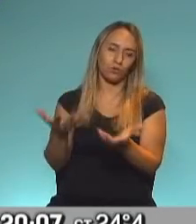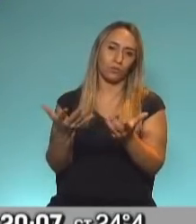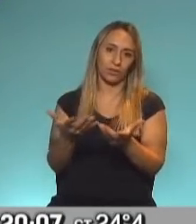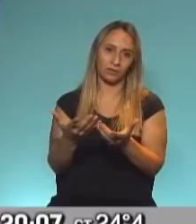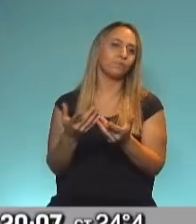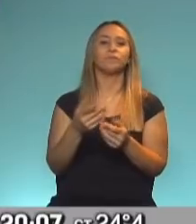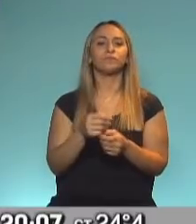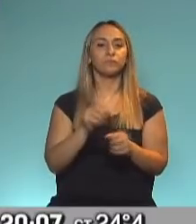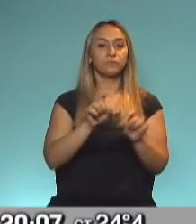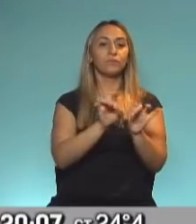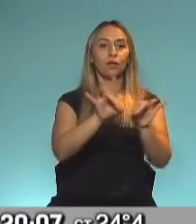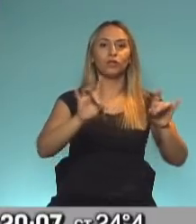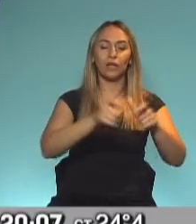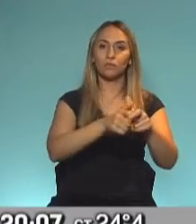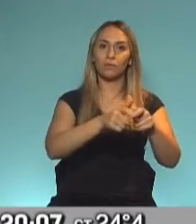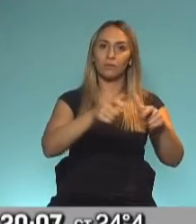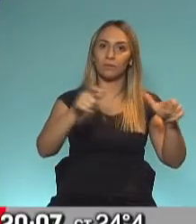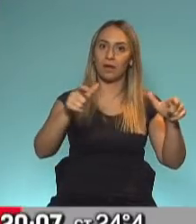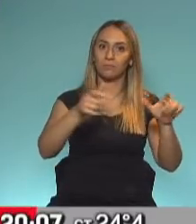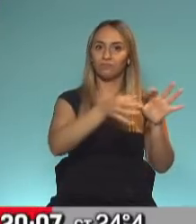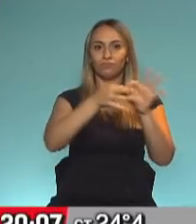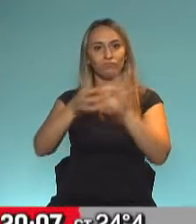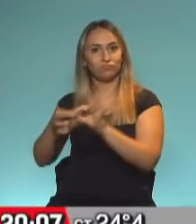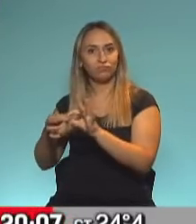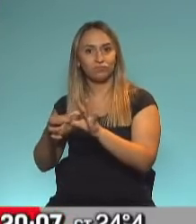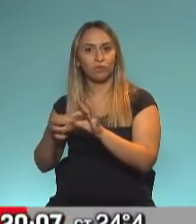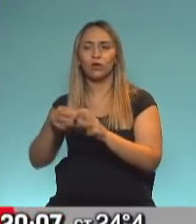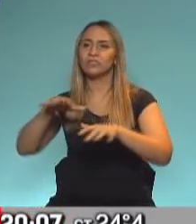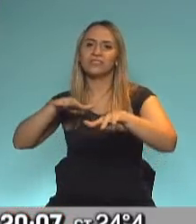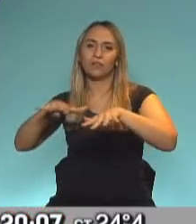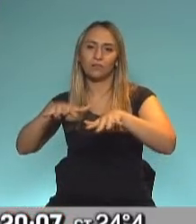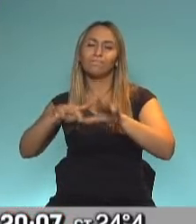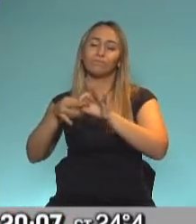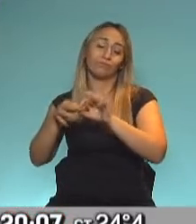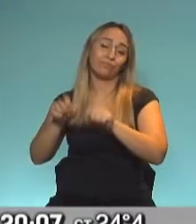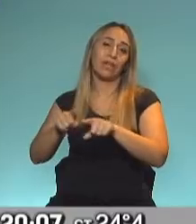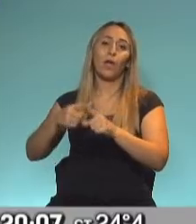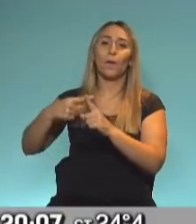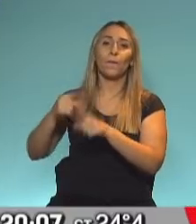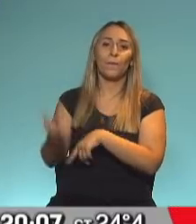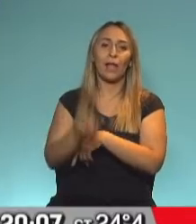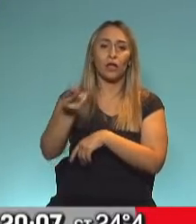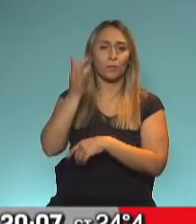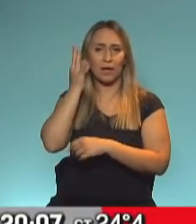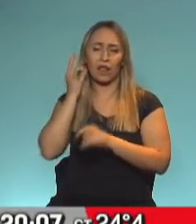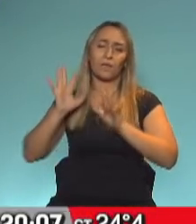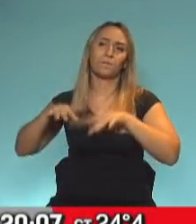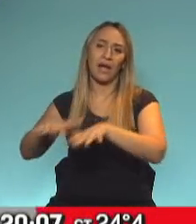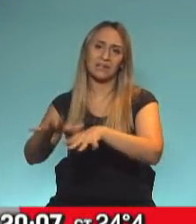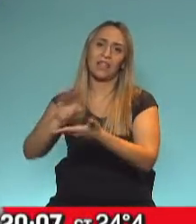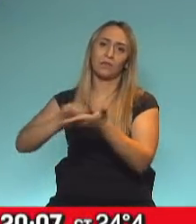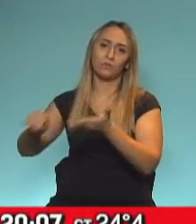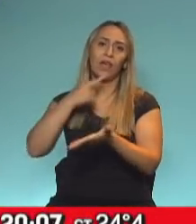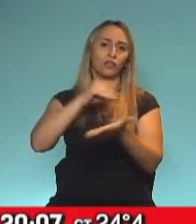relacionar este aumento de casos con eventos masivos, como fueron el velorio de Diego Armando Maradona, las distintas movilizaciones, tanto en diputados